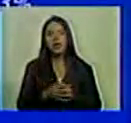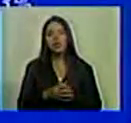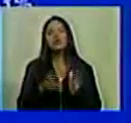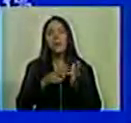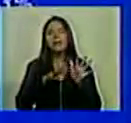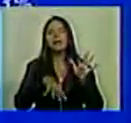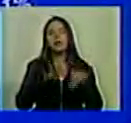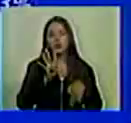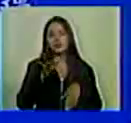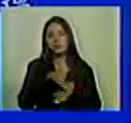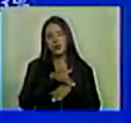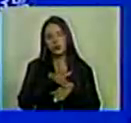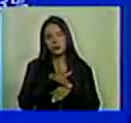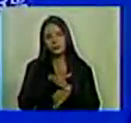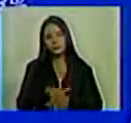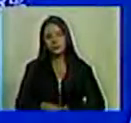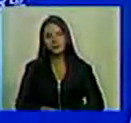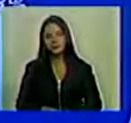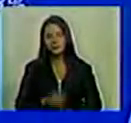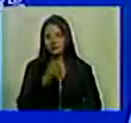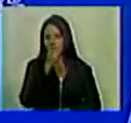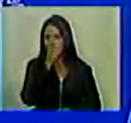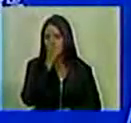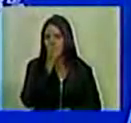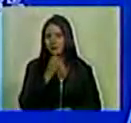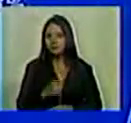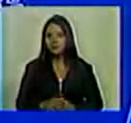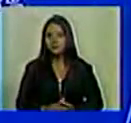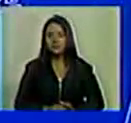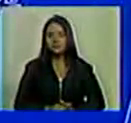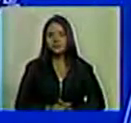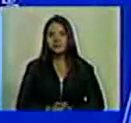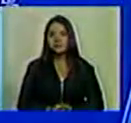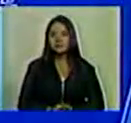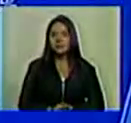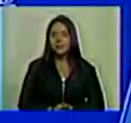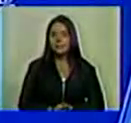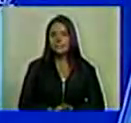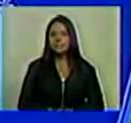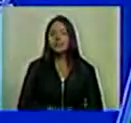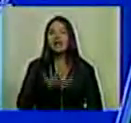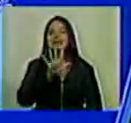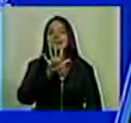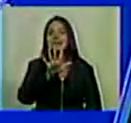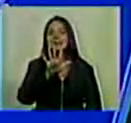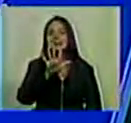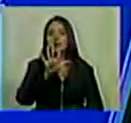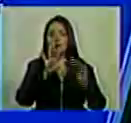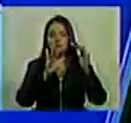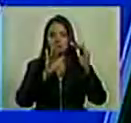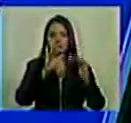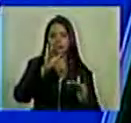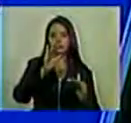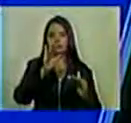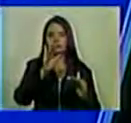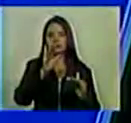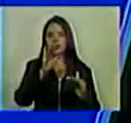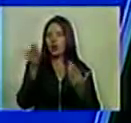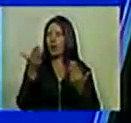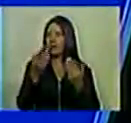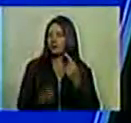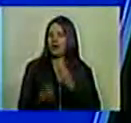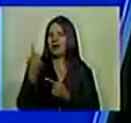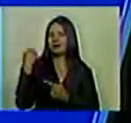2014, perdón. Es decir, 5 puntos por debajo de la participación ayer para